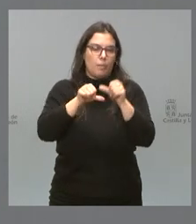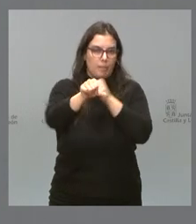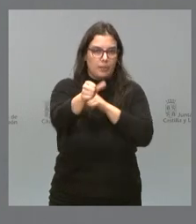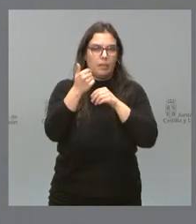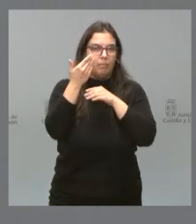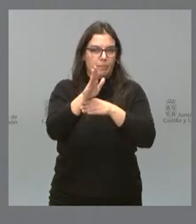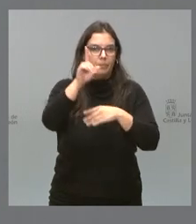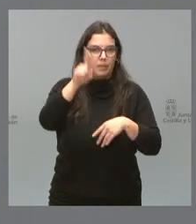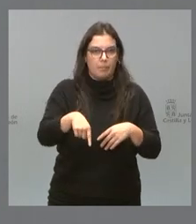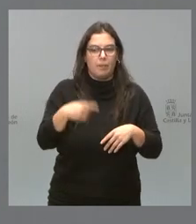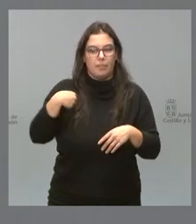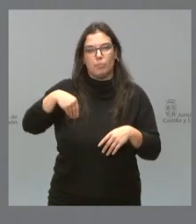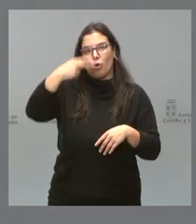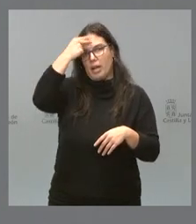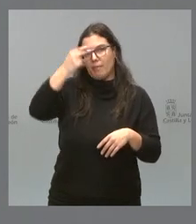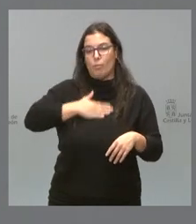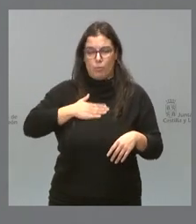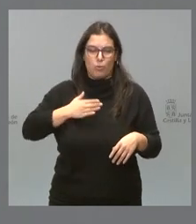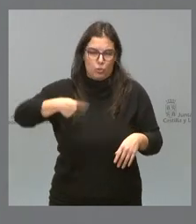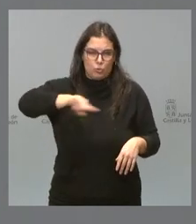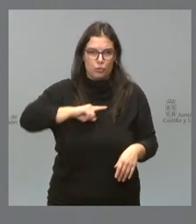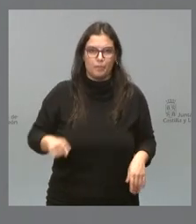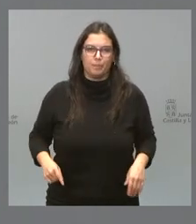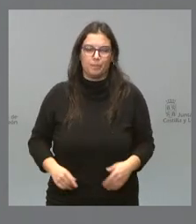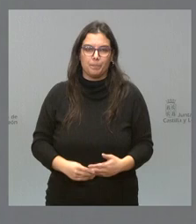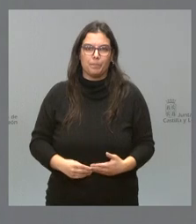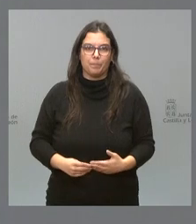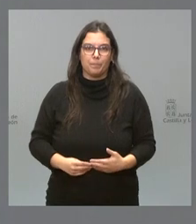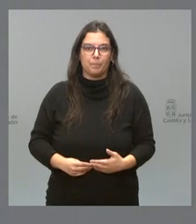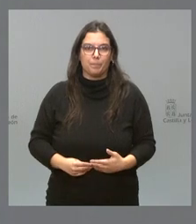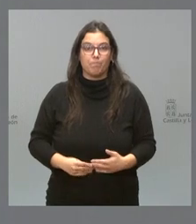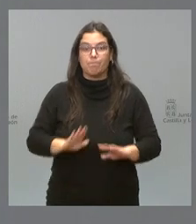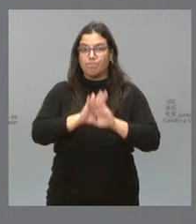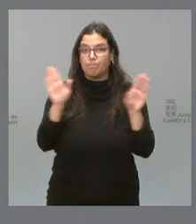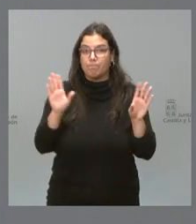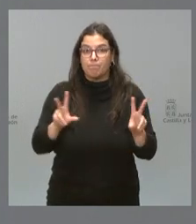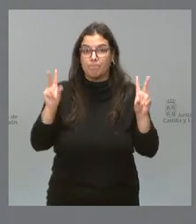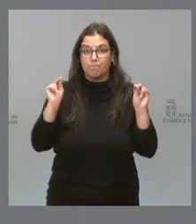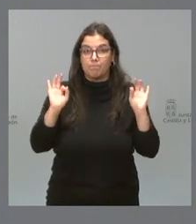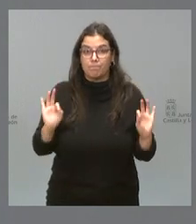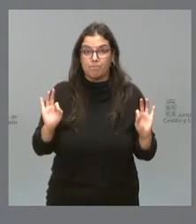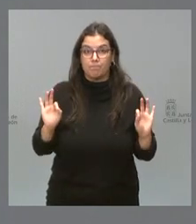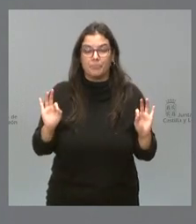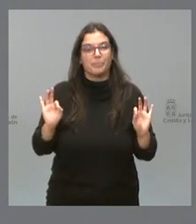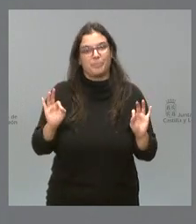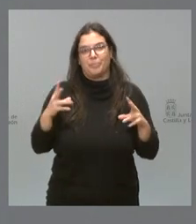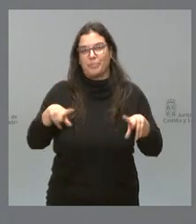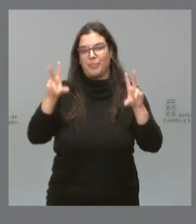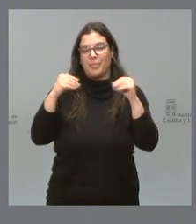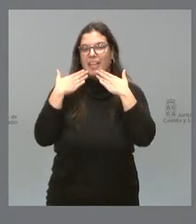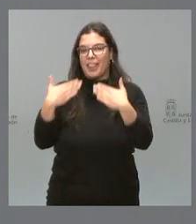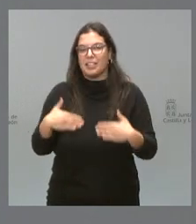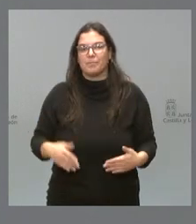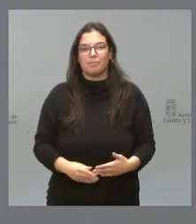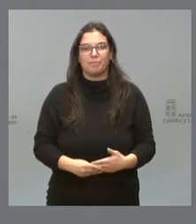del de Arévalo que se titularidad de la junta de castillón si no hay más preguntas terminamos aquí gracias